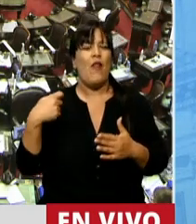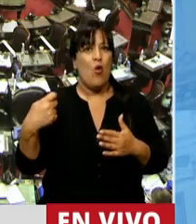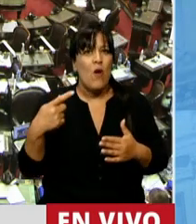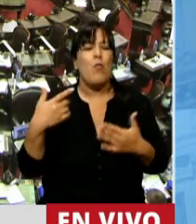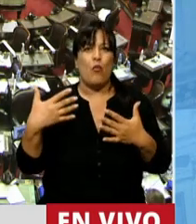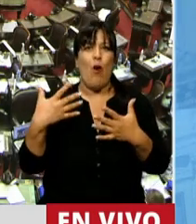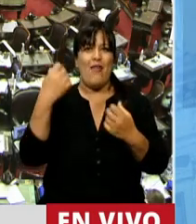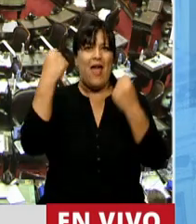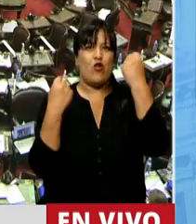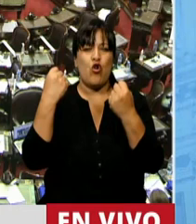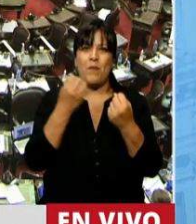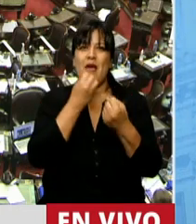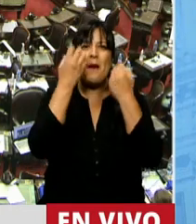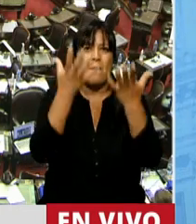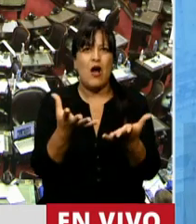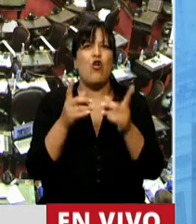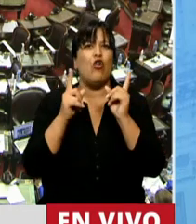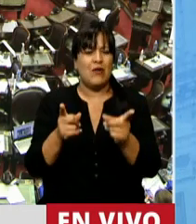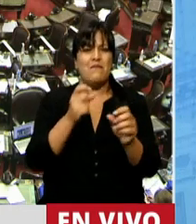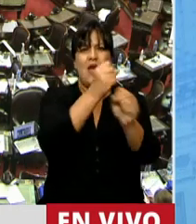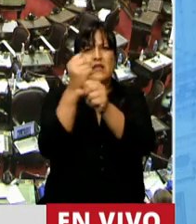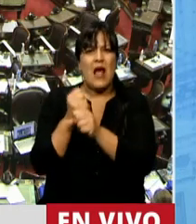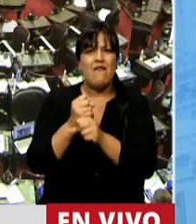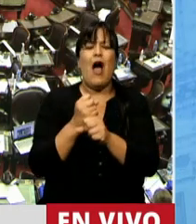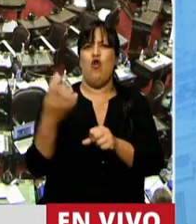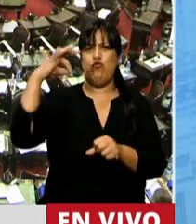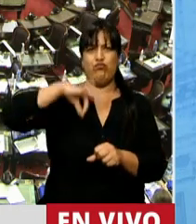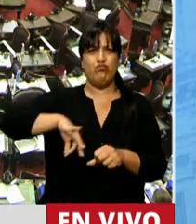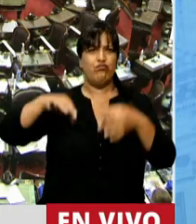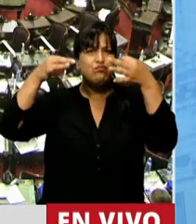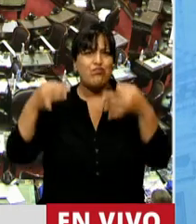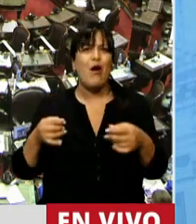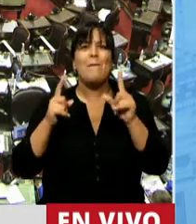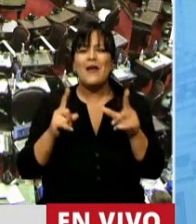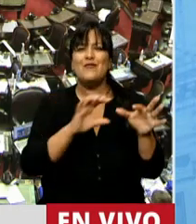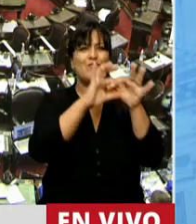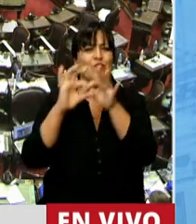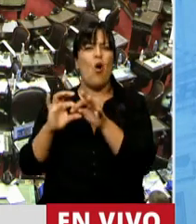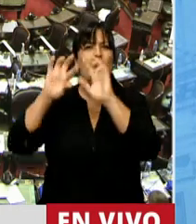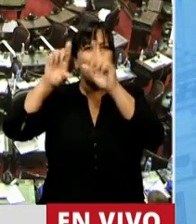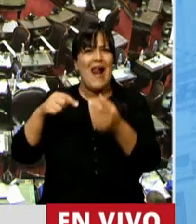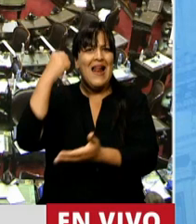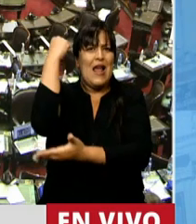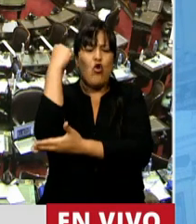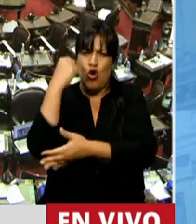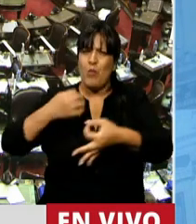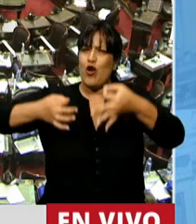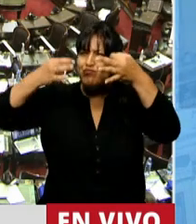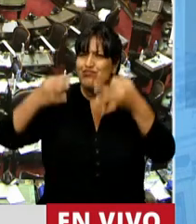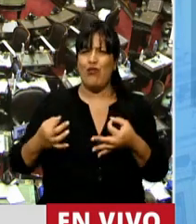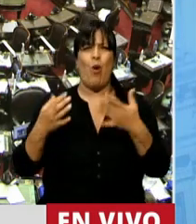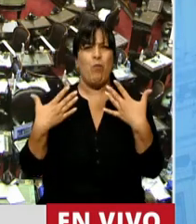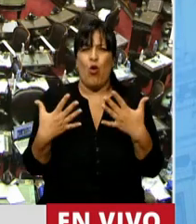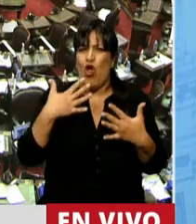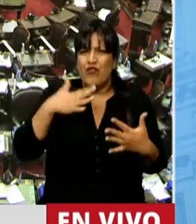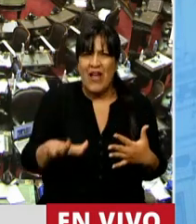crecimiento económico, del empleo y de los salarios, que se construyó en base a un modelo económico virtuoso que supo entender la